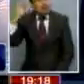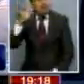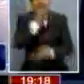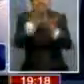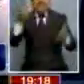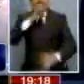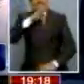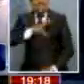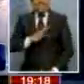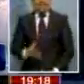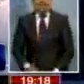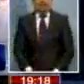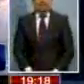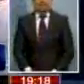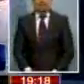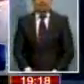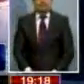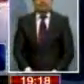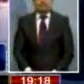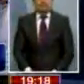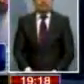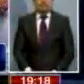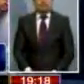Ese es el sueño para Chile.